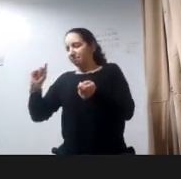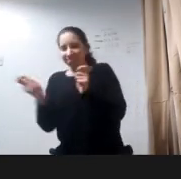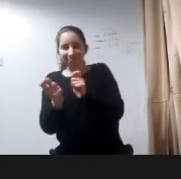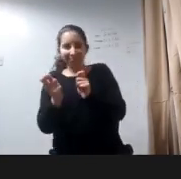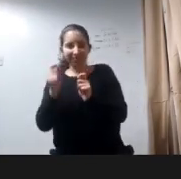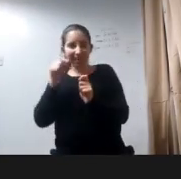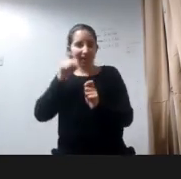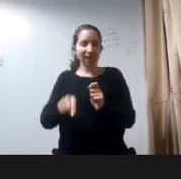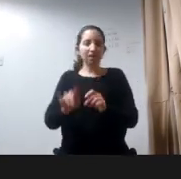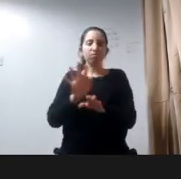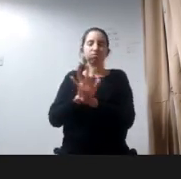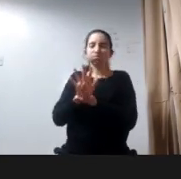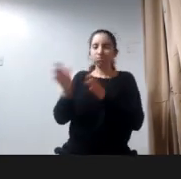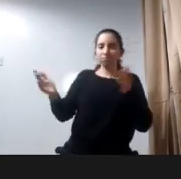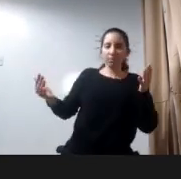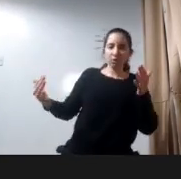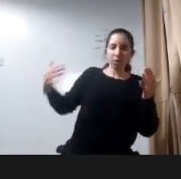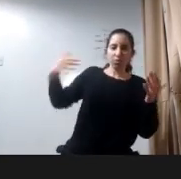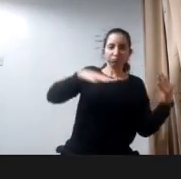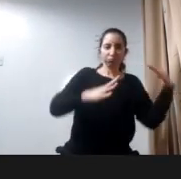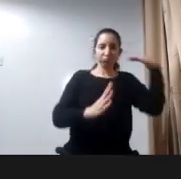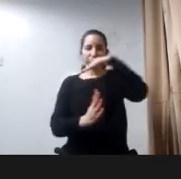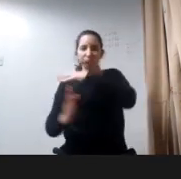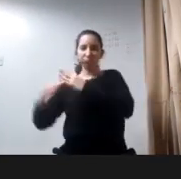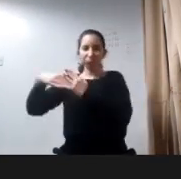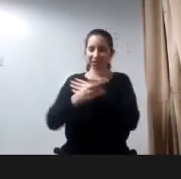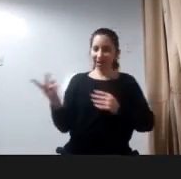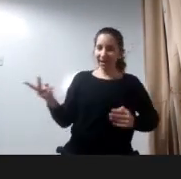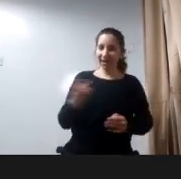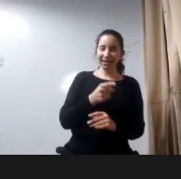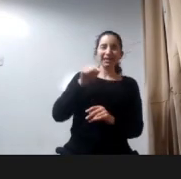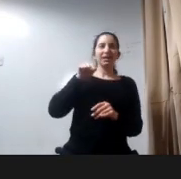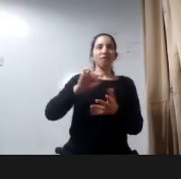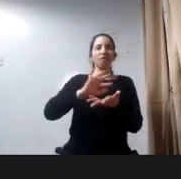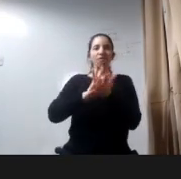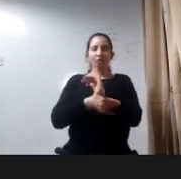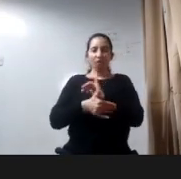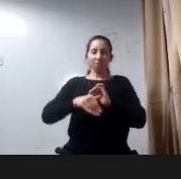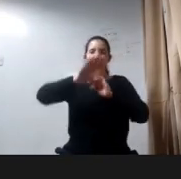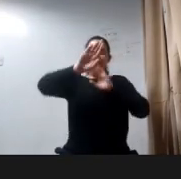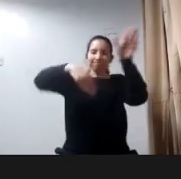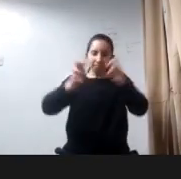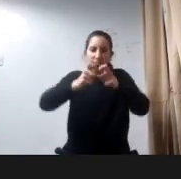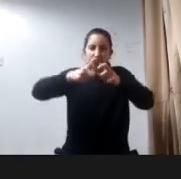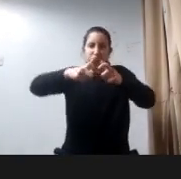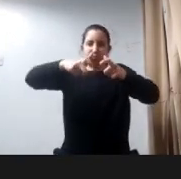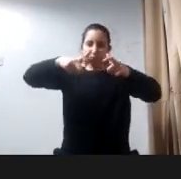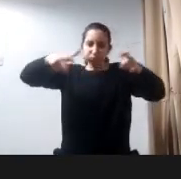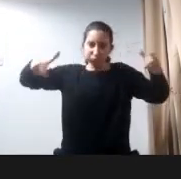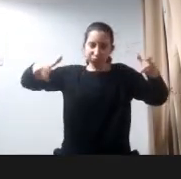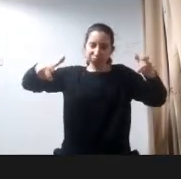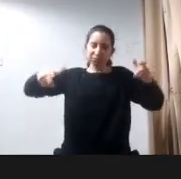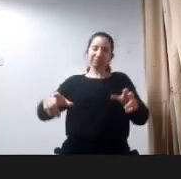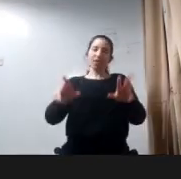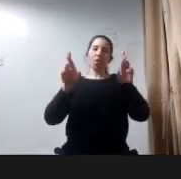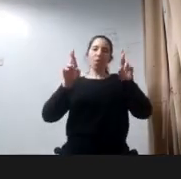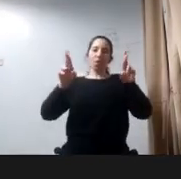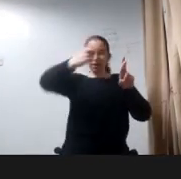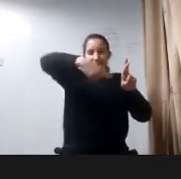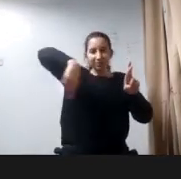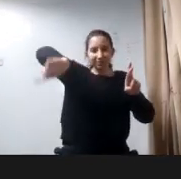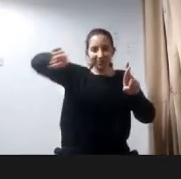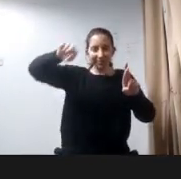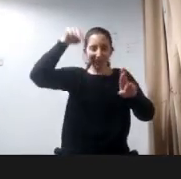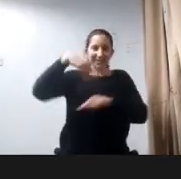movimiento constante es el que intentamos siempre ampliar y sumar más actores sociales. Y esperamos que